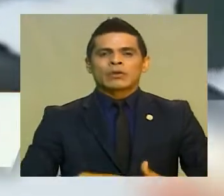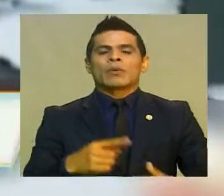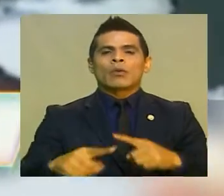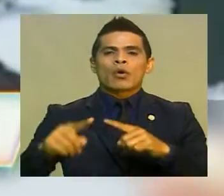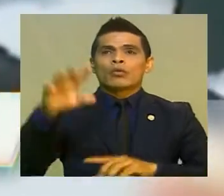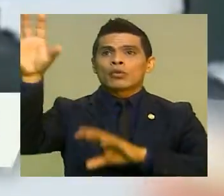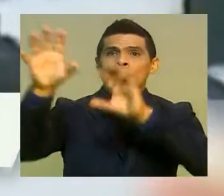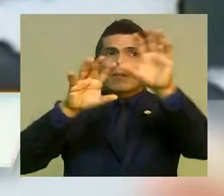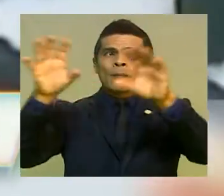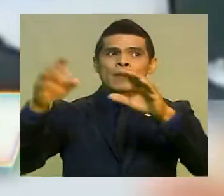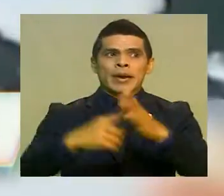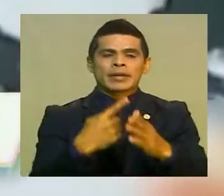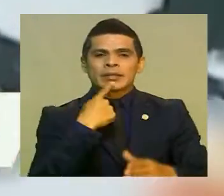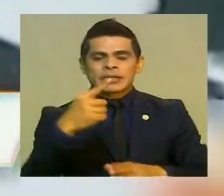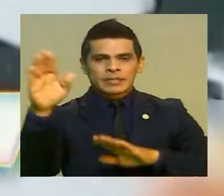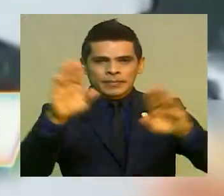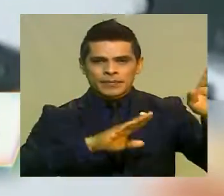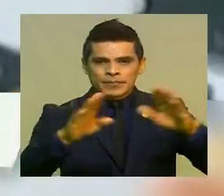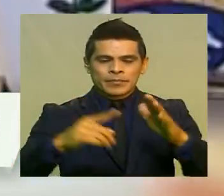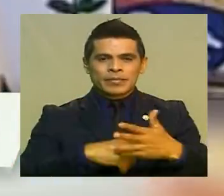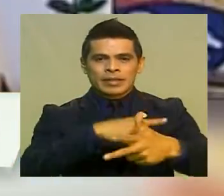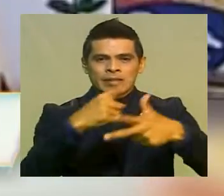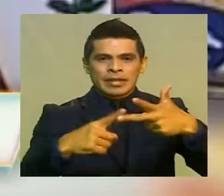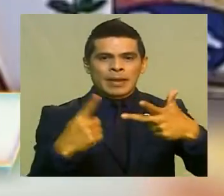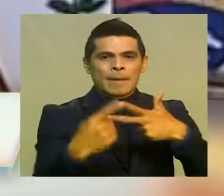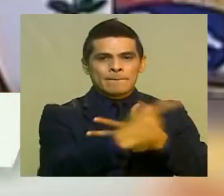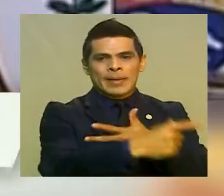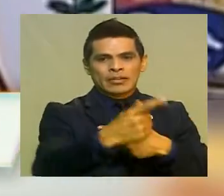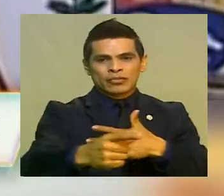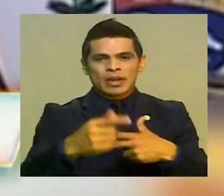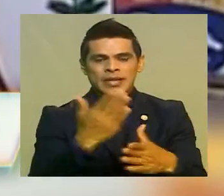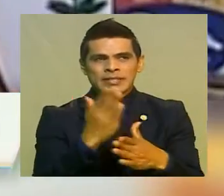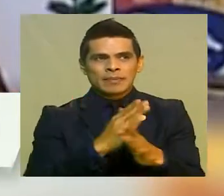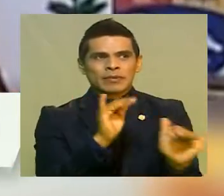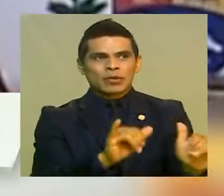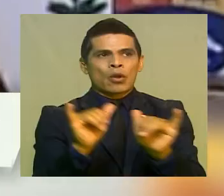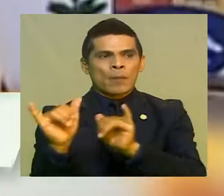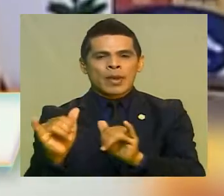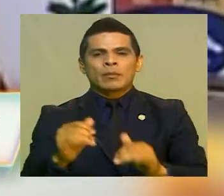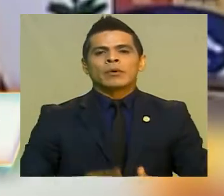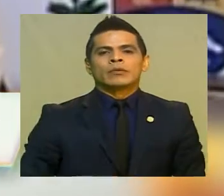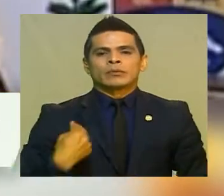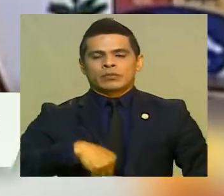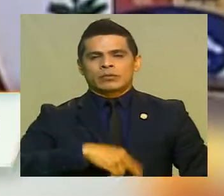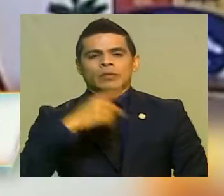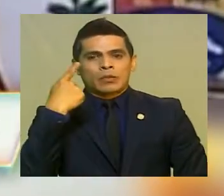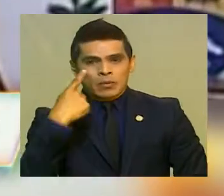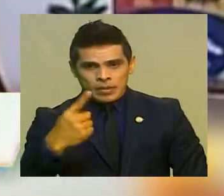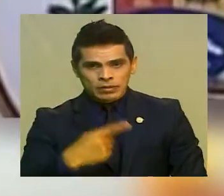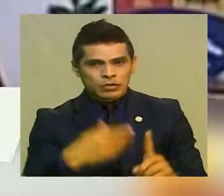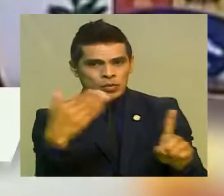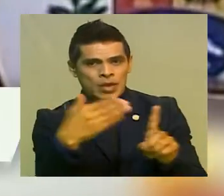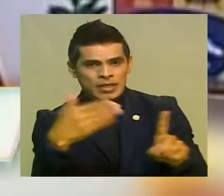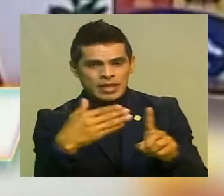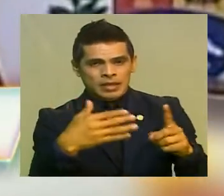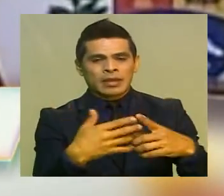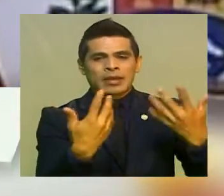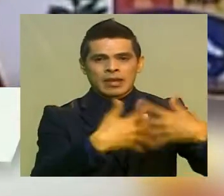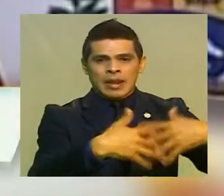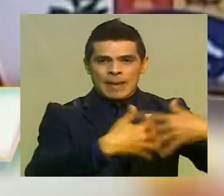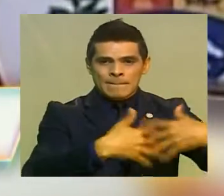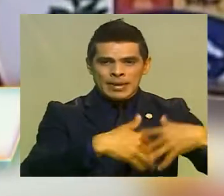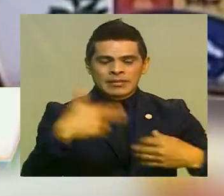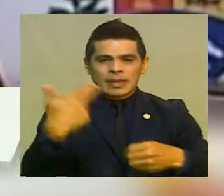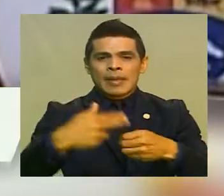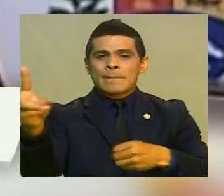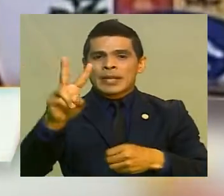los cuales actúan en equipos de tres personas y hay que considerar que estos ataques a los complejos petroquímicos más allá